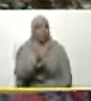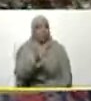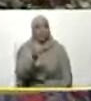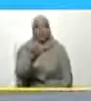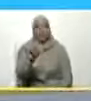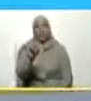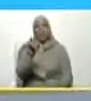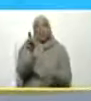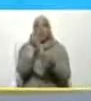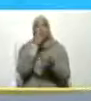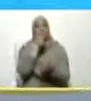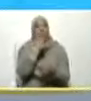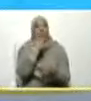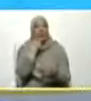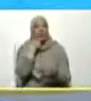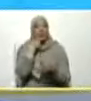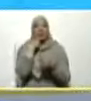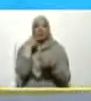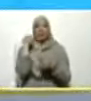tantos rostros bonitos,